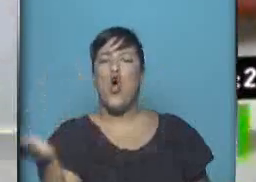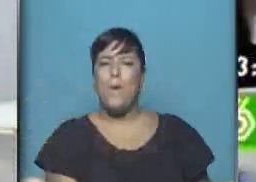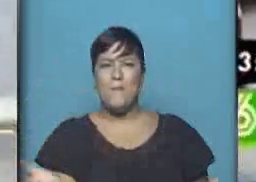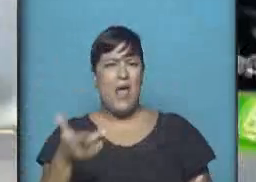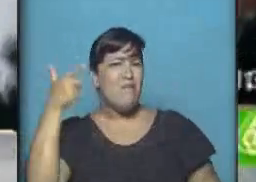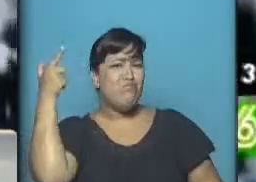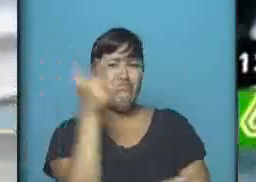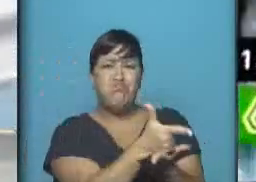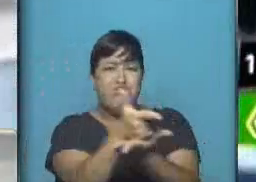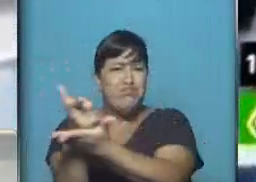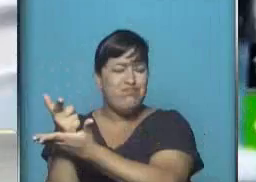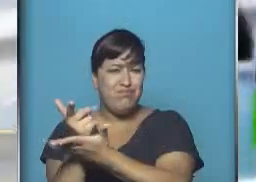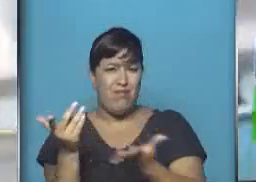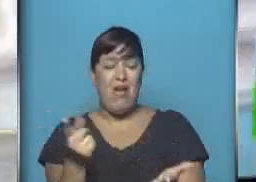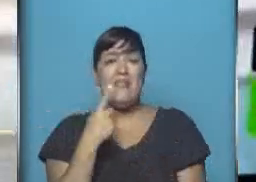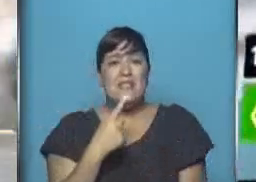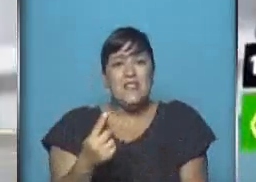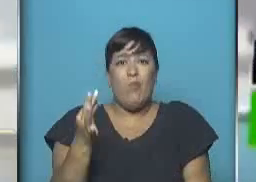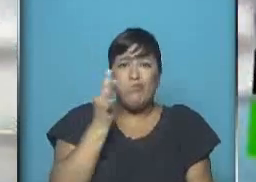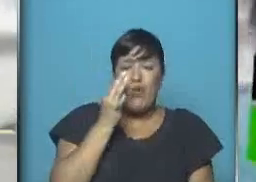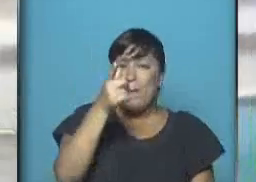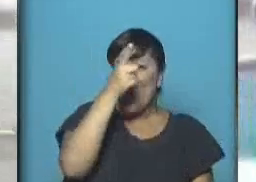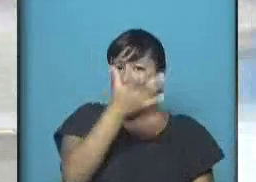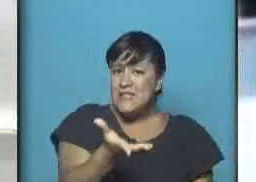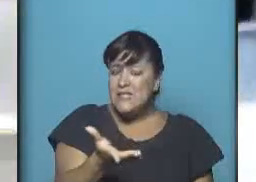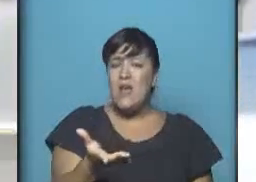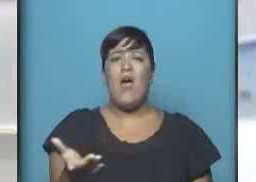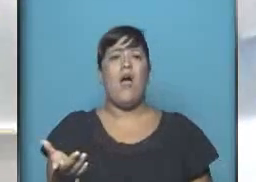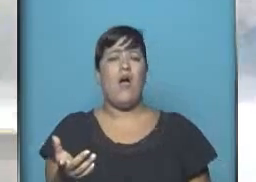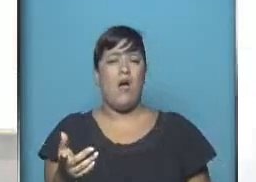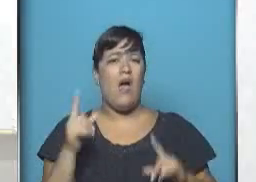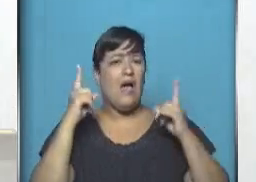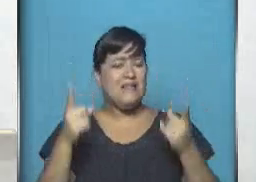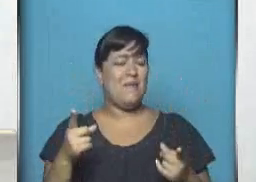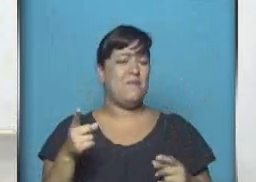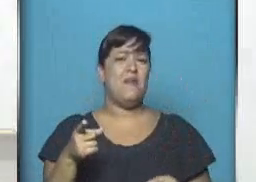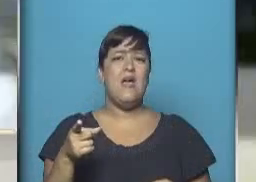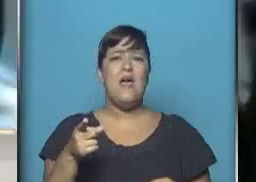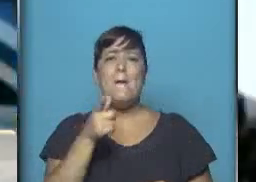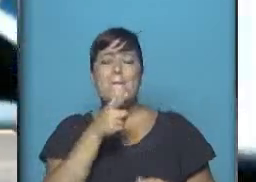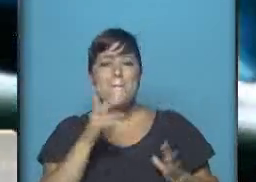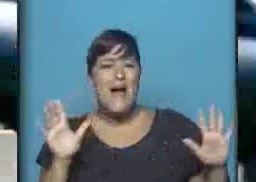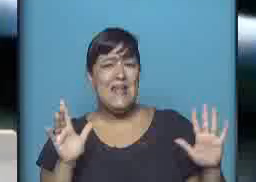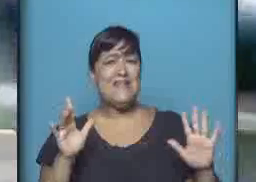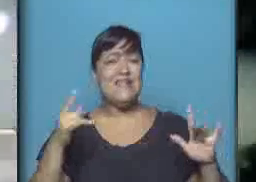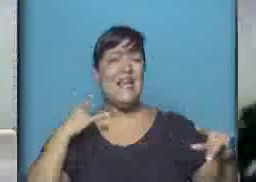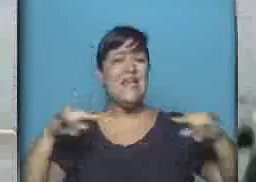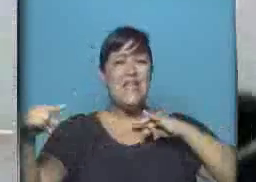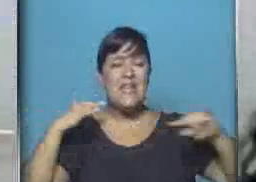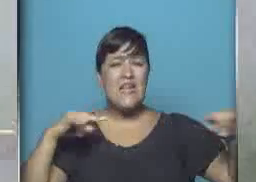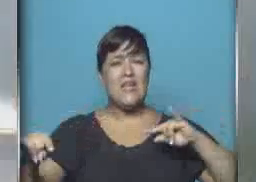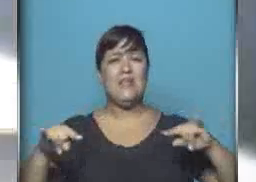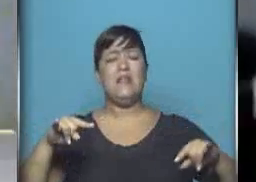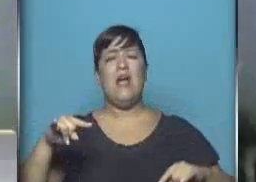tiros, según testigos de la policía. Y bueno, ese vídeo del que habéis hablado parece ser que fue al grito de Alá